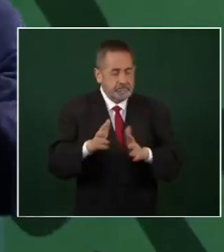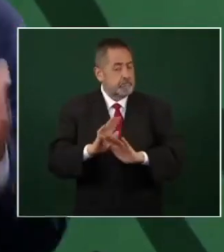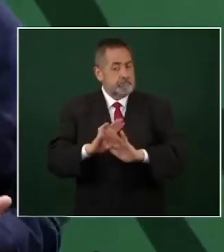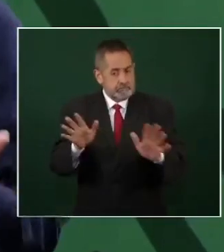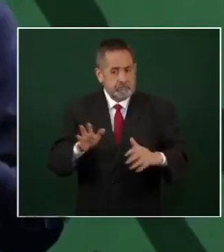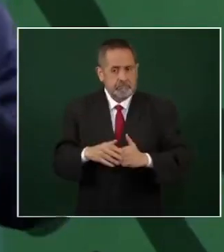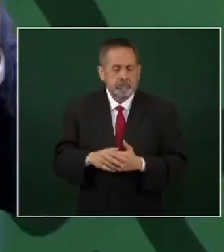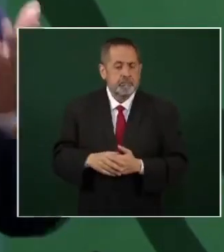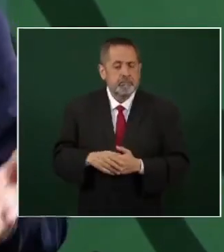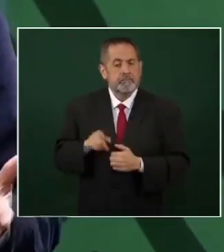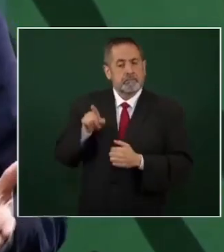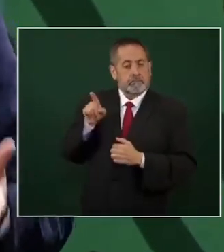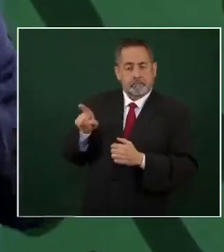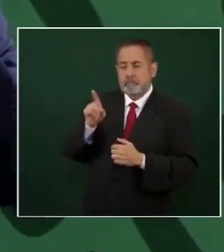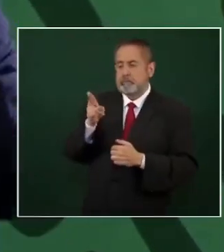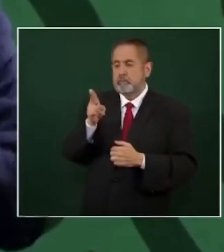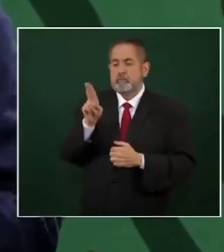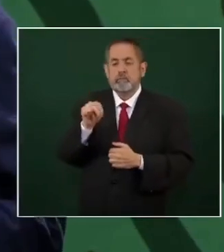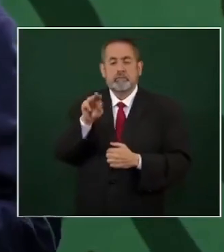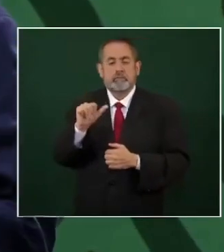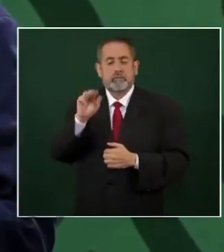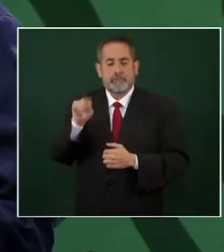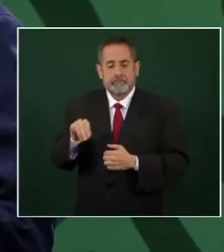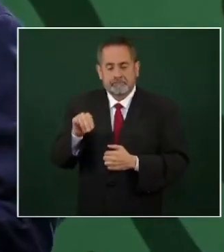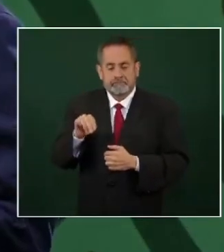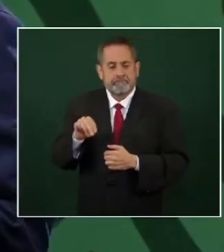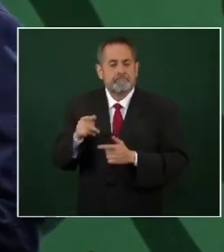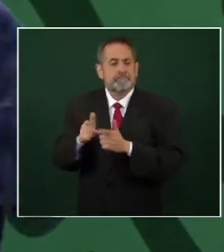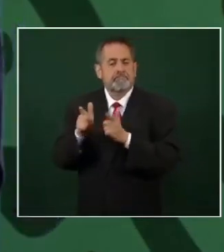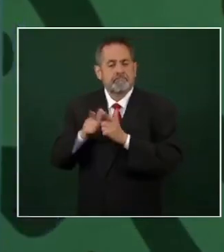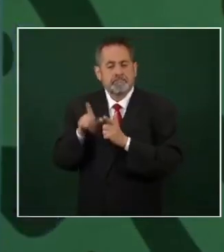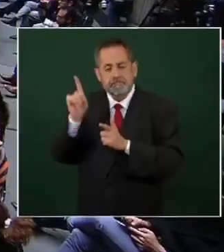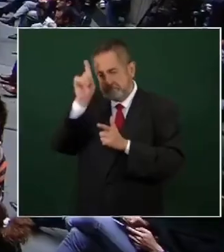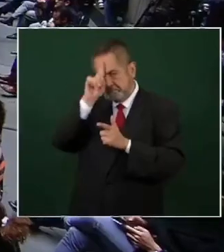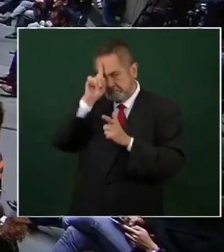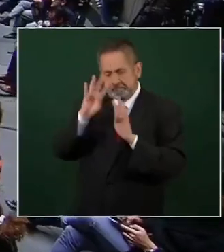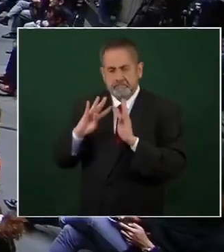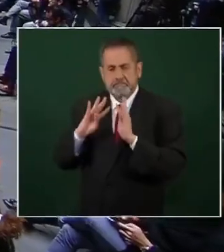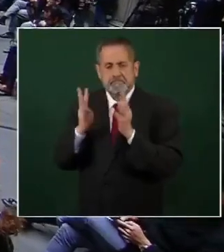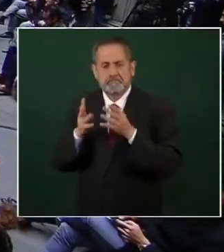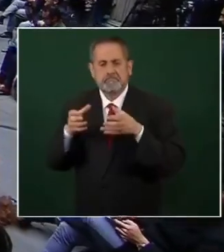y el consejo de la universidad o la instancia